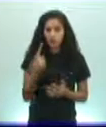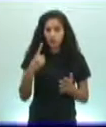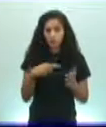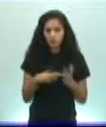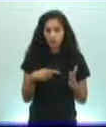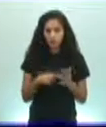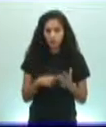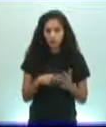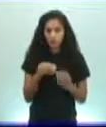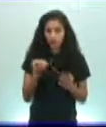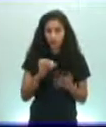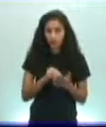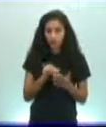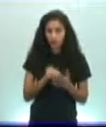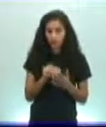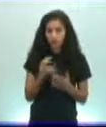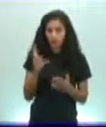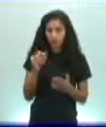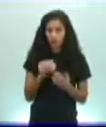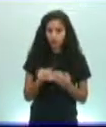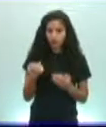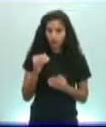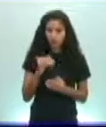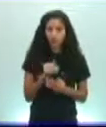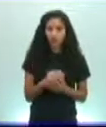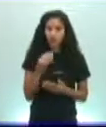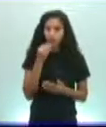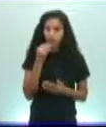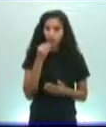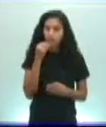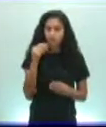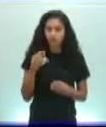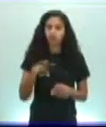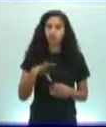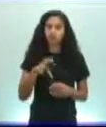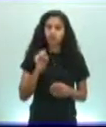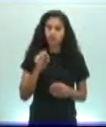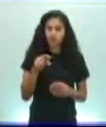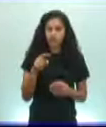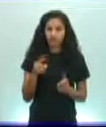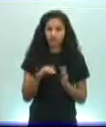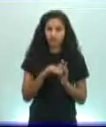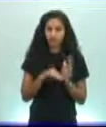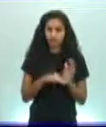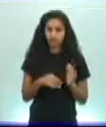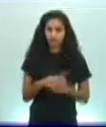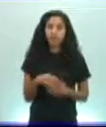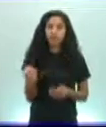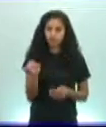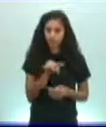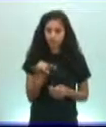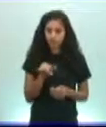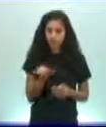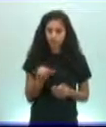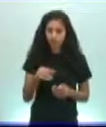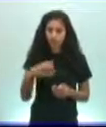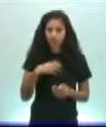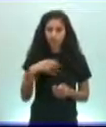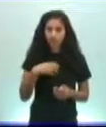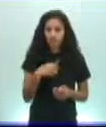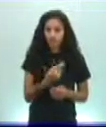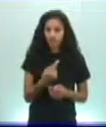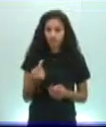producto elevado a una potencia, podemos aplicar esta propiedad. Y así cada uno de estos